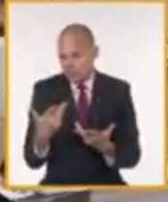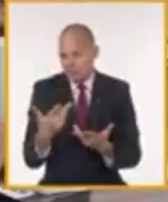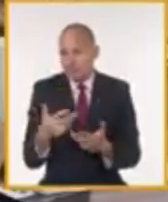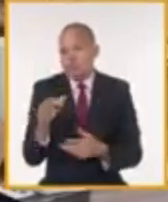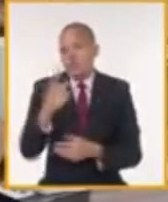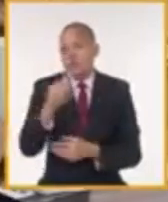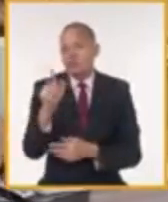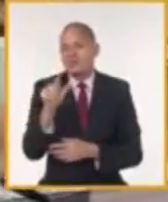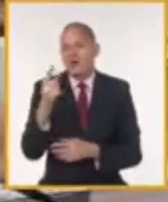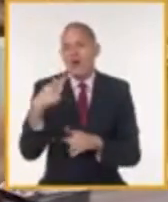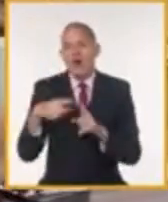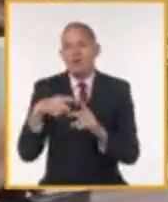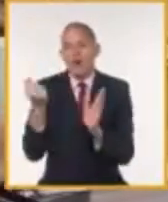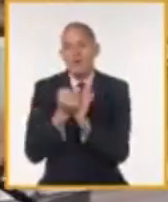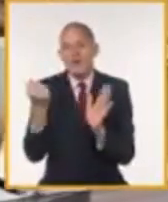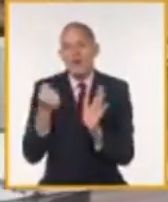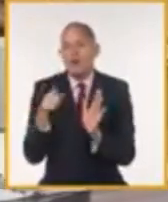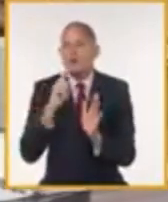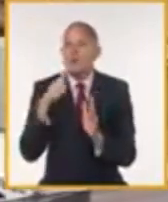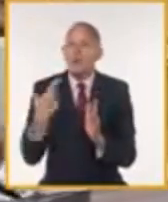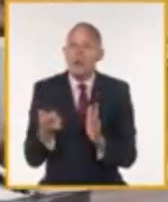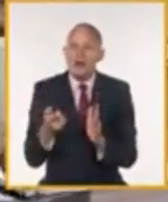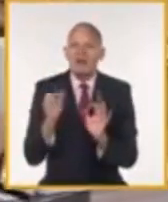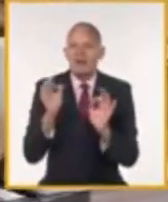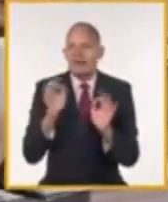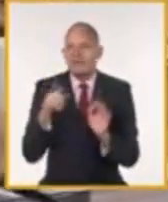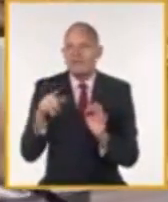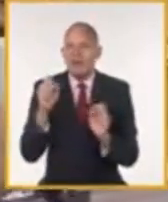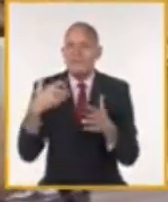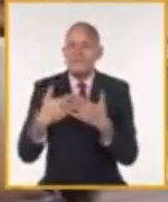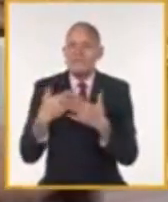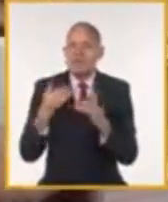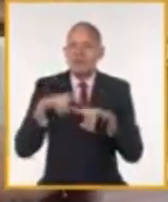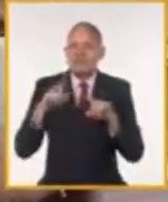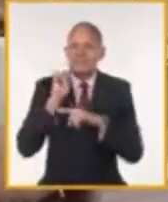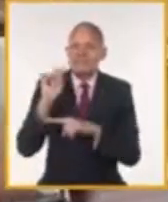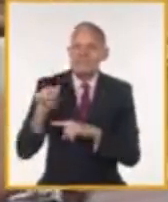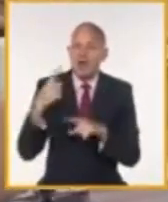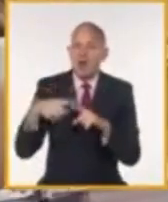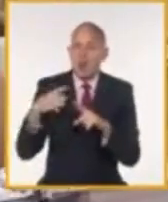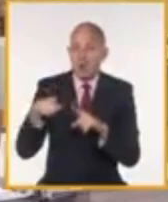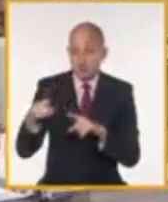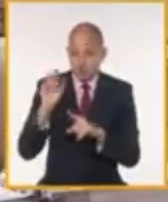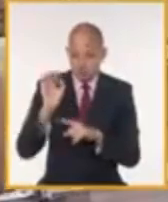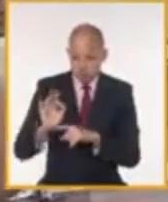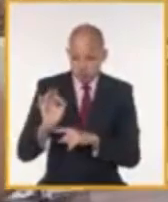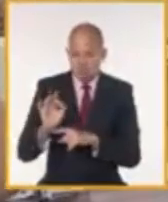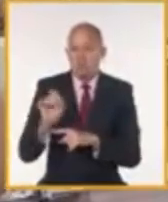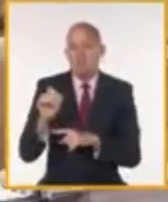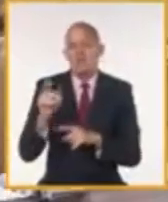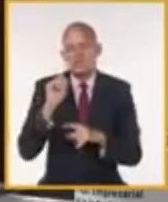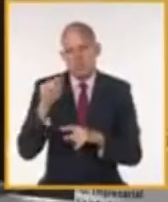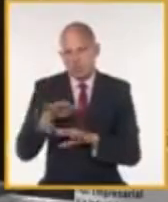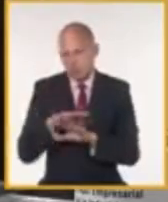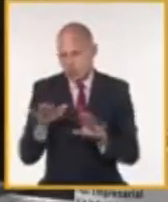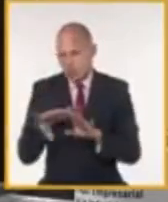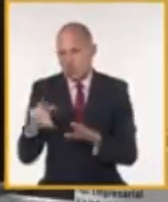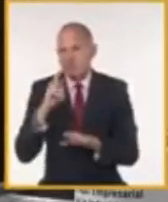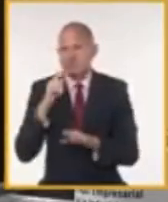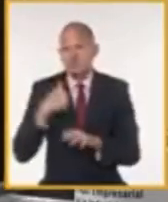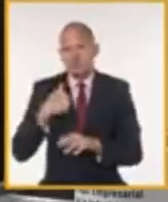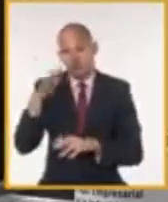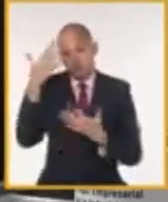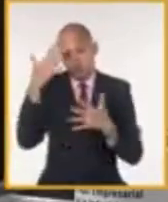51 graduados del Instituto Marítimo Pesquero Andrés González Lin, que aprovechando la oportunidad para reconocer